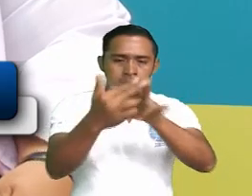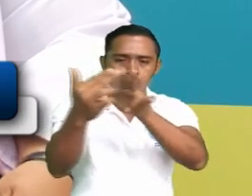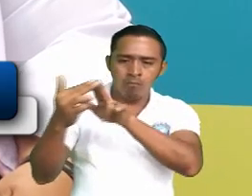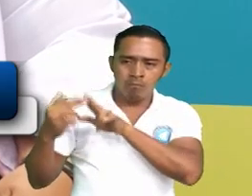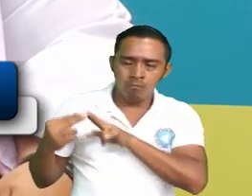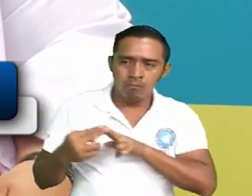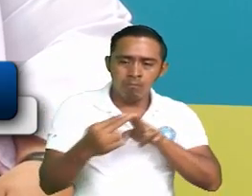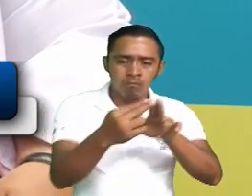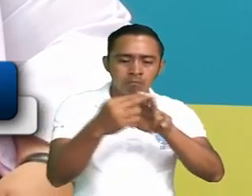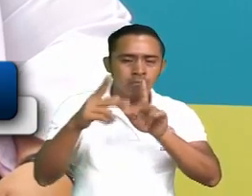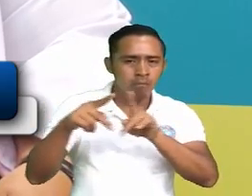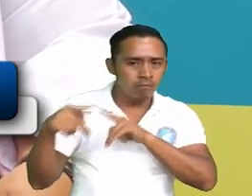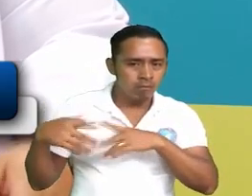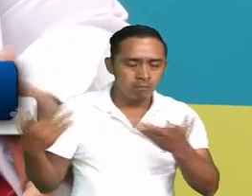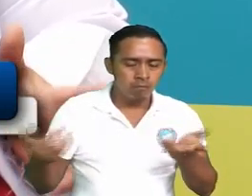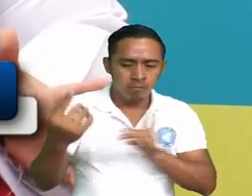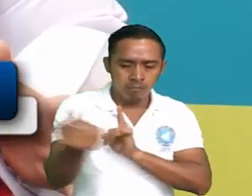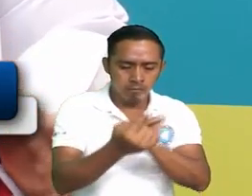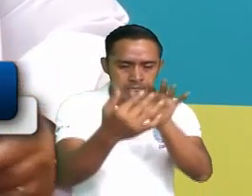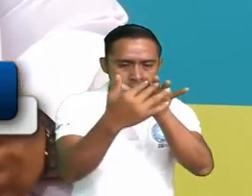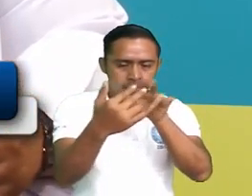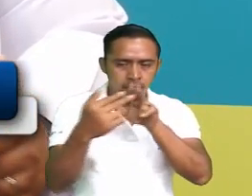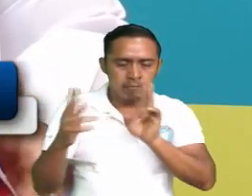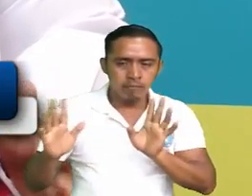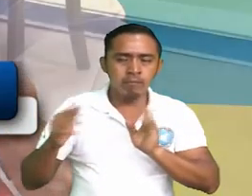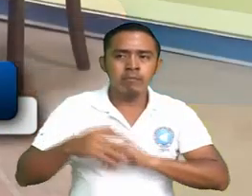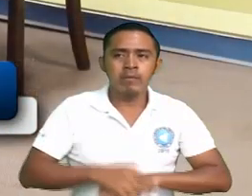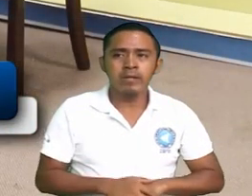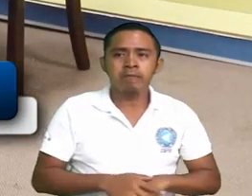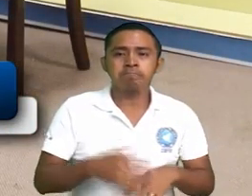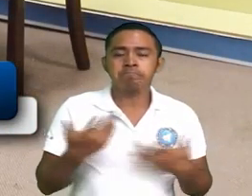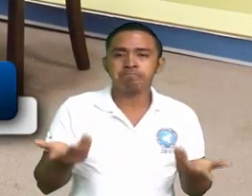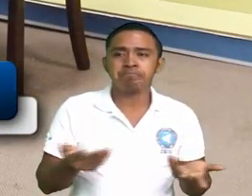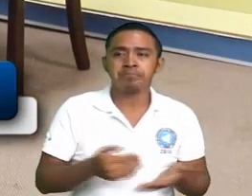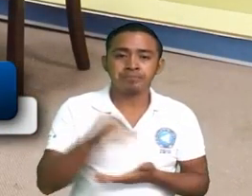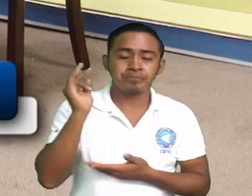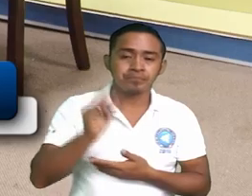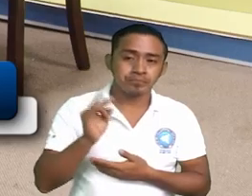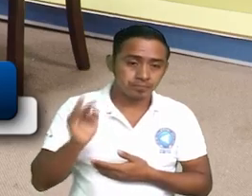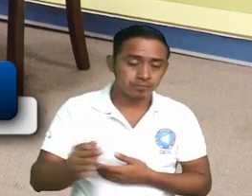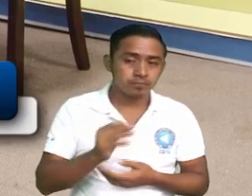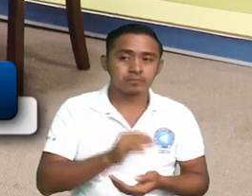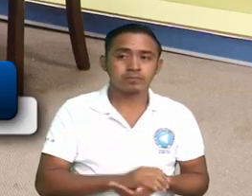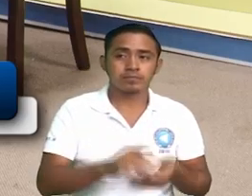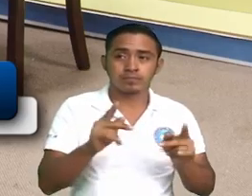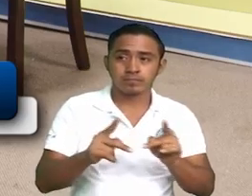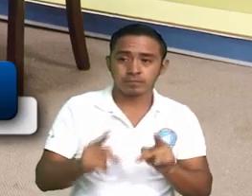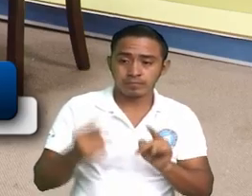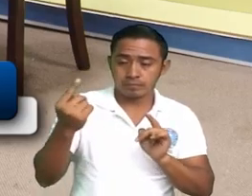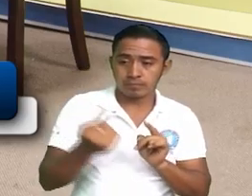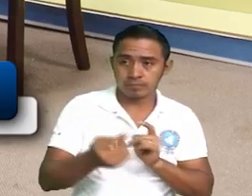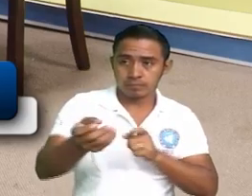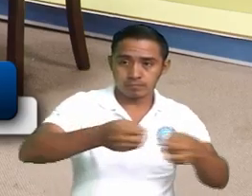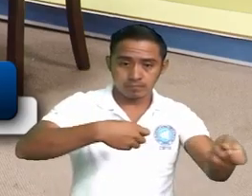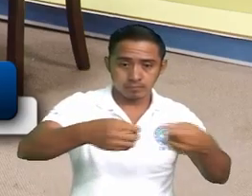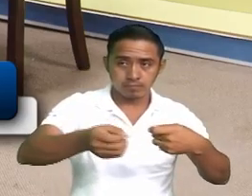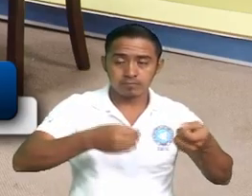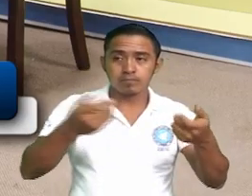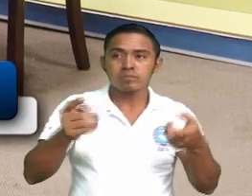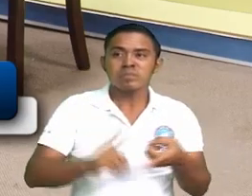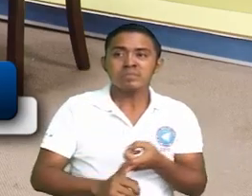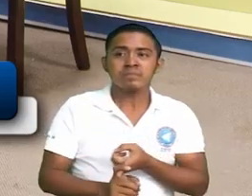al contacto con las otras personas, ¿verdad? Entonces, ¿qué mejor forma de garantizar que la persona que nos está vendiendo un producto, tal